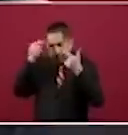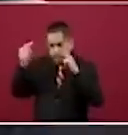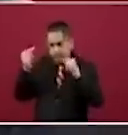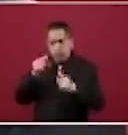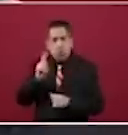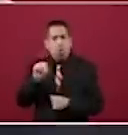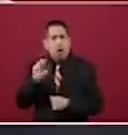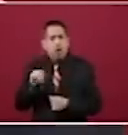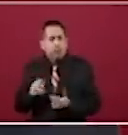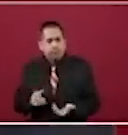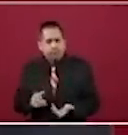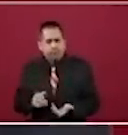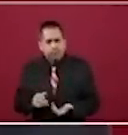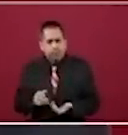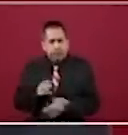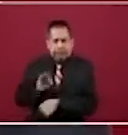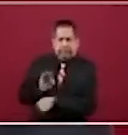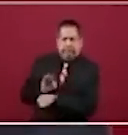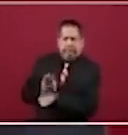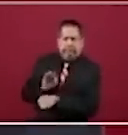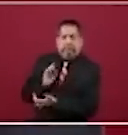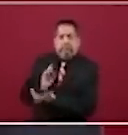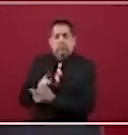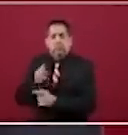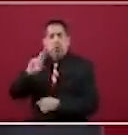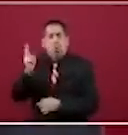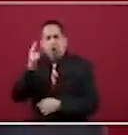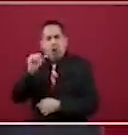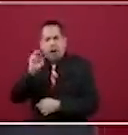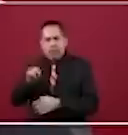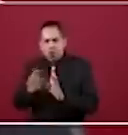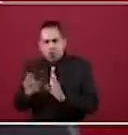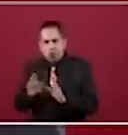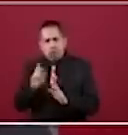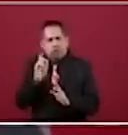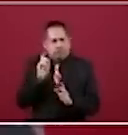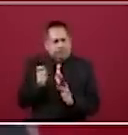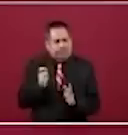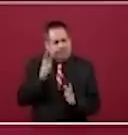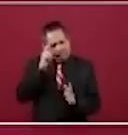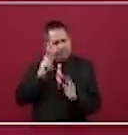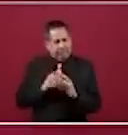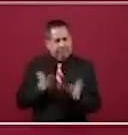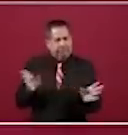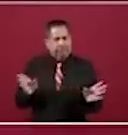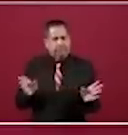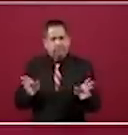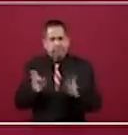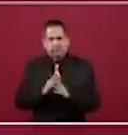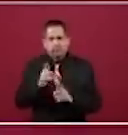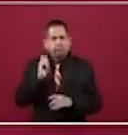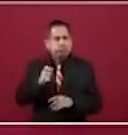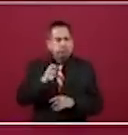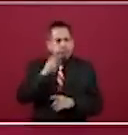O sea, no es que yo esté defendiendo la UNAM, o sea, es, a ver, porque esto tiene que ver con una